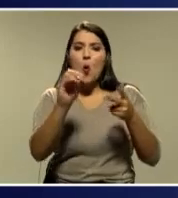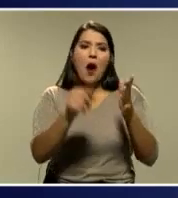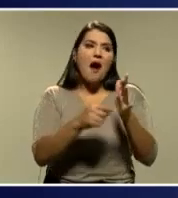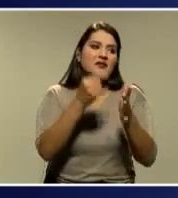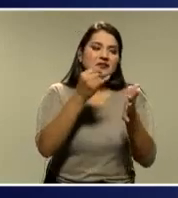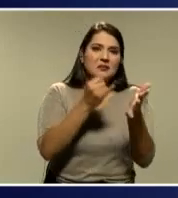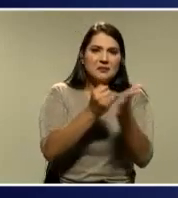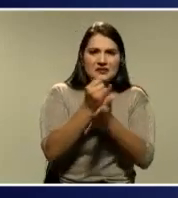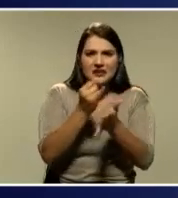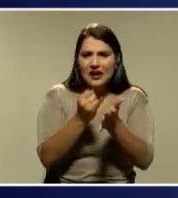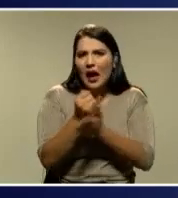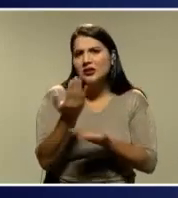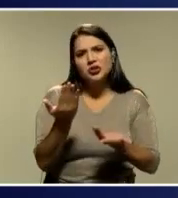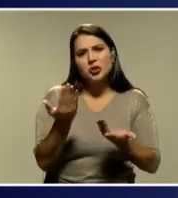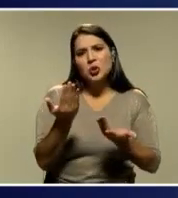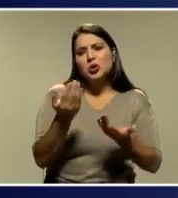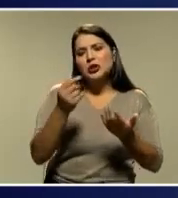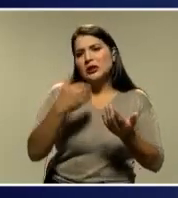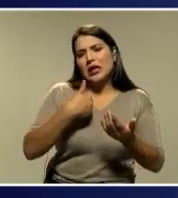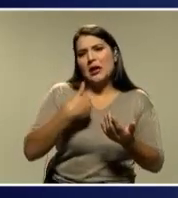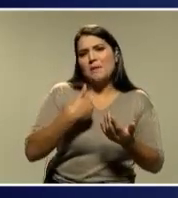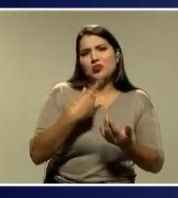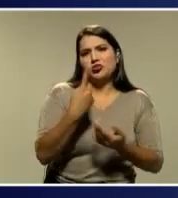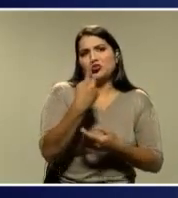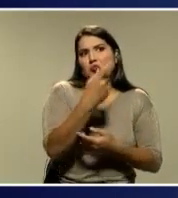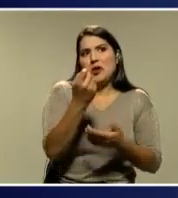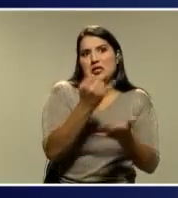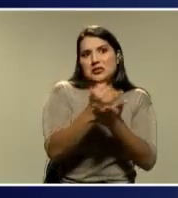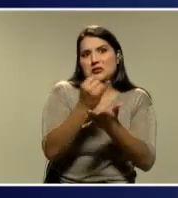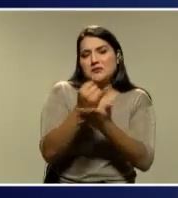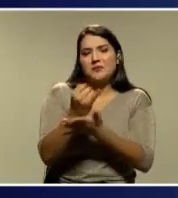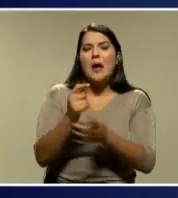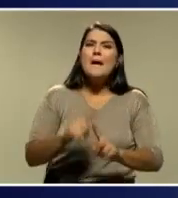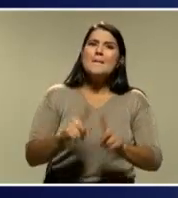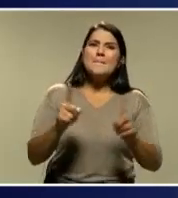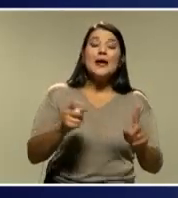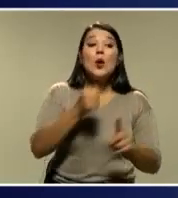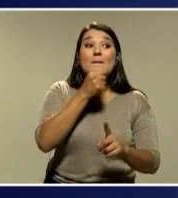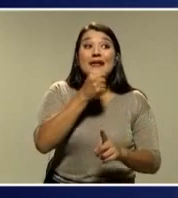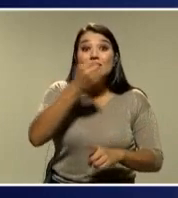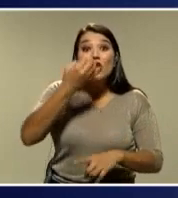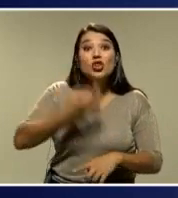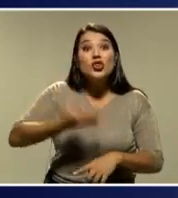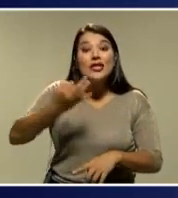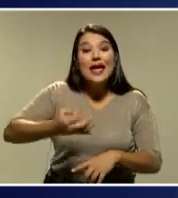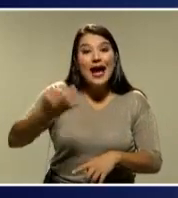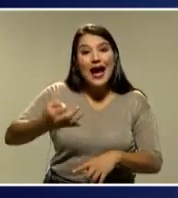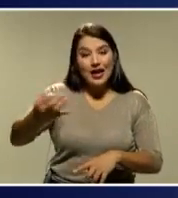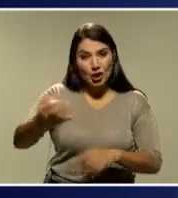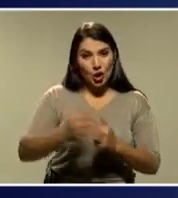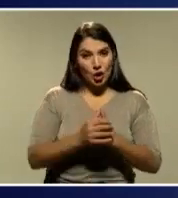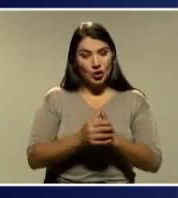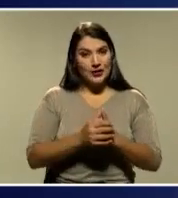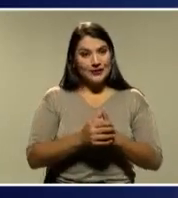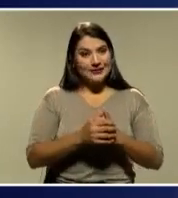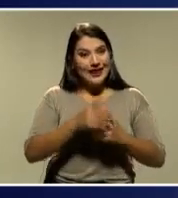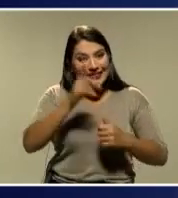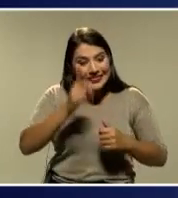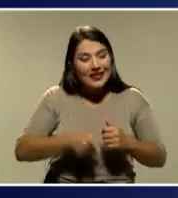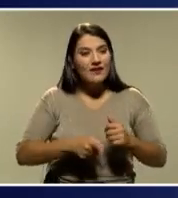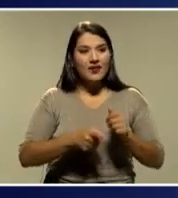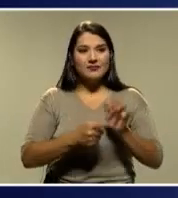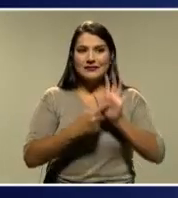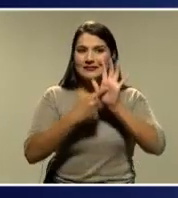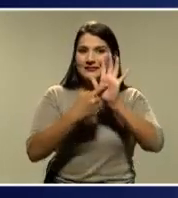veces pasamos meses sin publicar, pero en el periodismo diario, de estar todos los días al